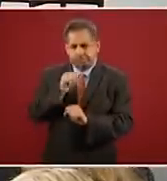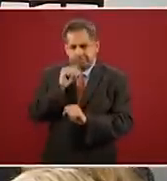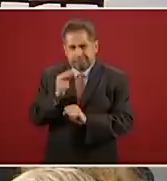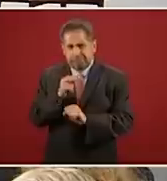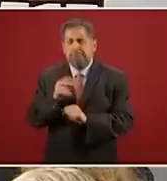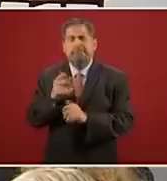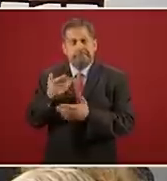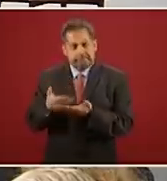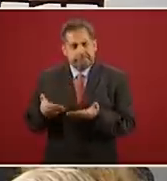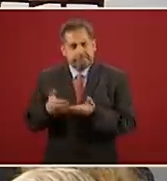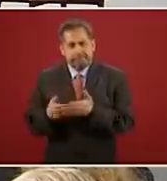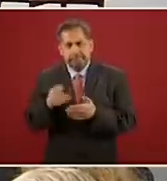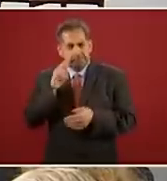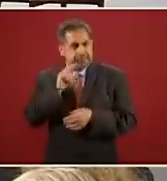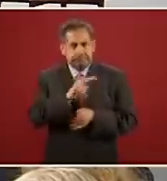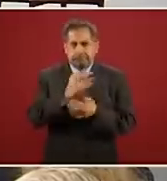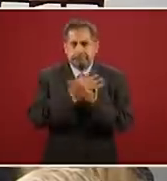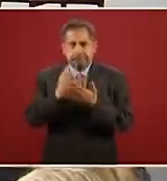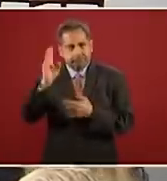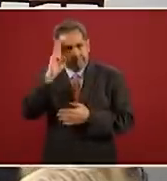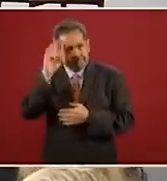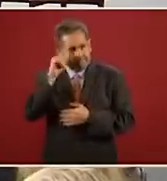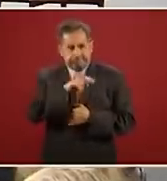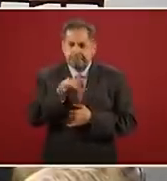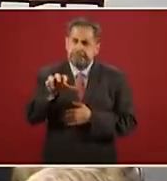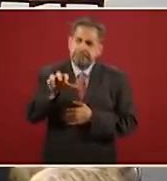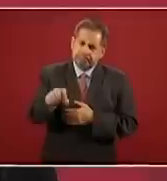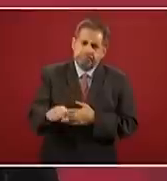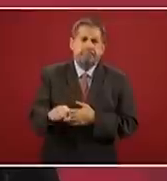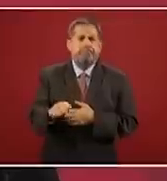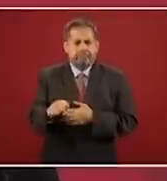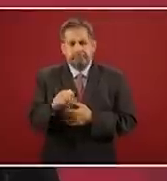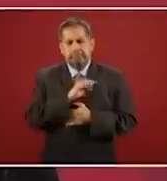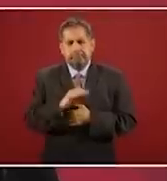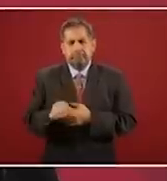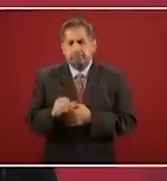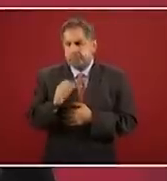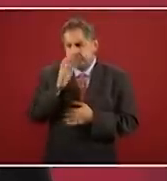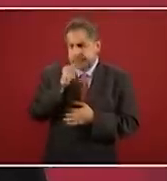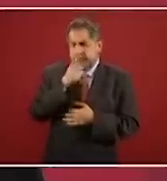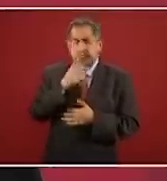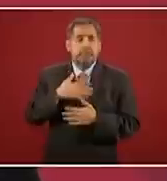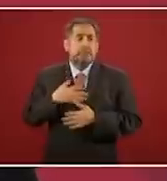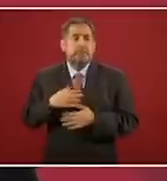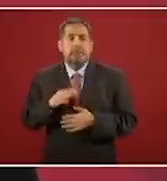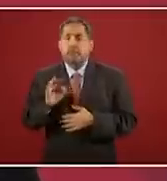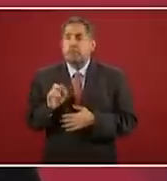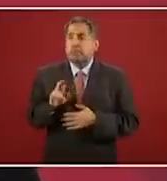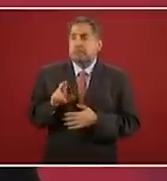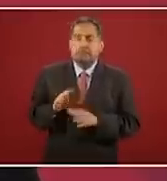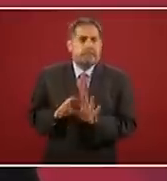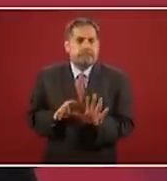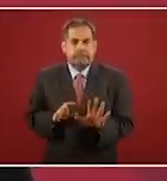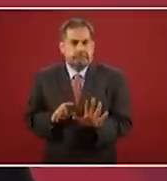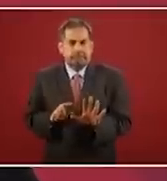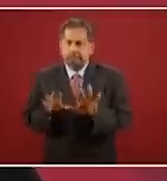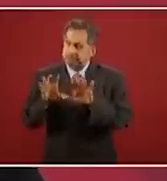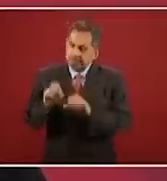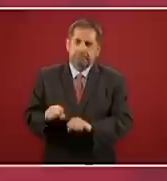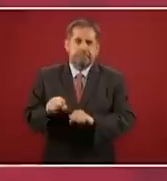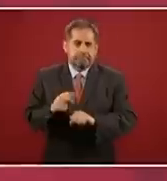precisamente por estos excesos que han sido utilizados para proteger a personas de la actuación de la